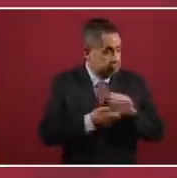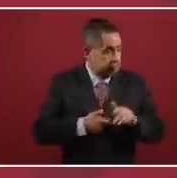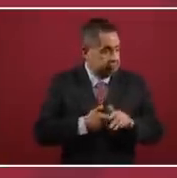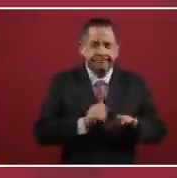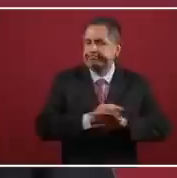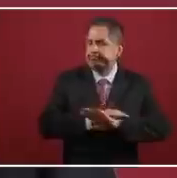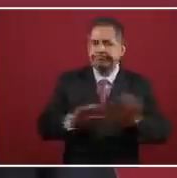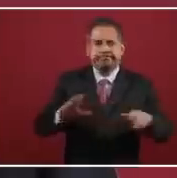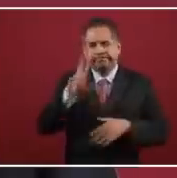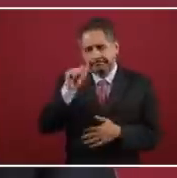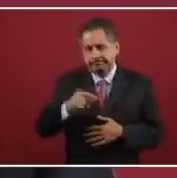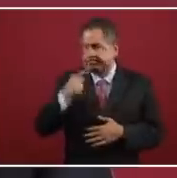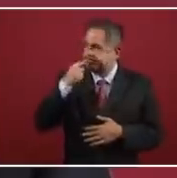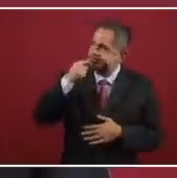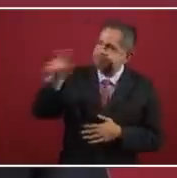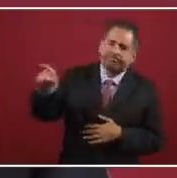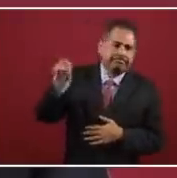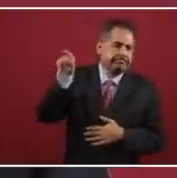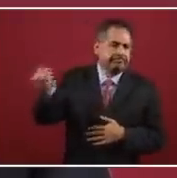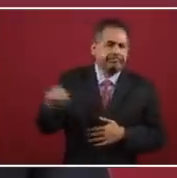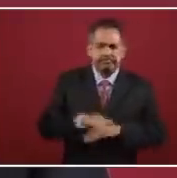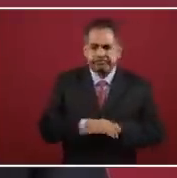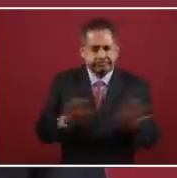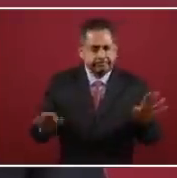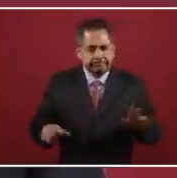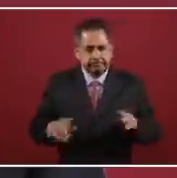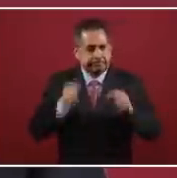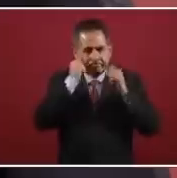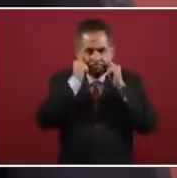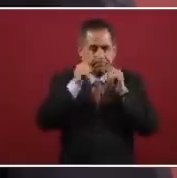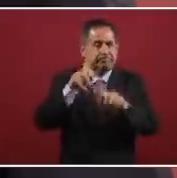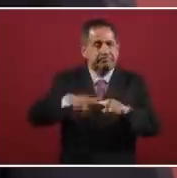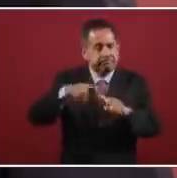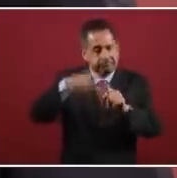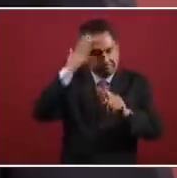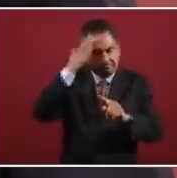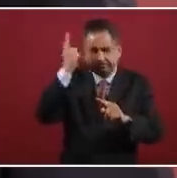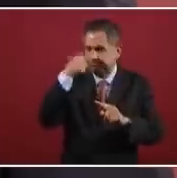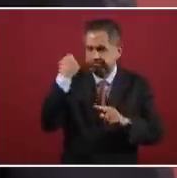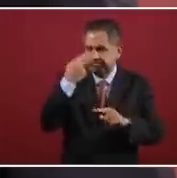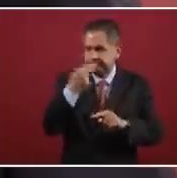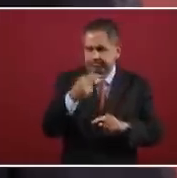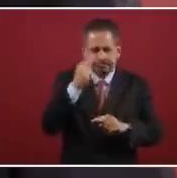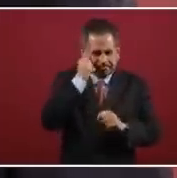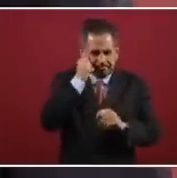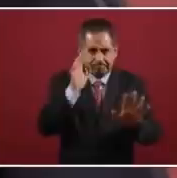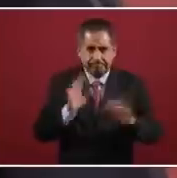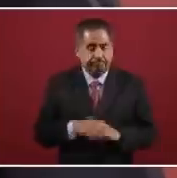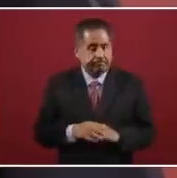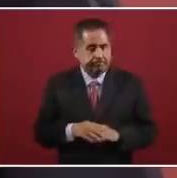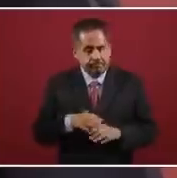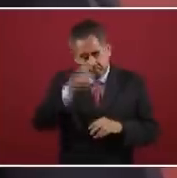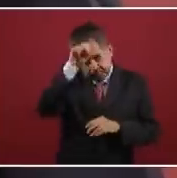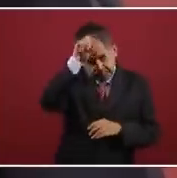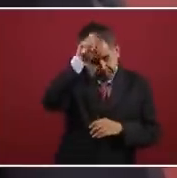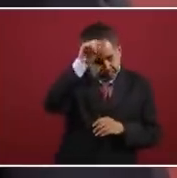lo denunciamos, sea quien sea. en el caso de la